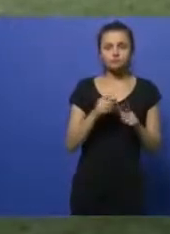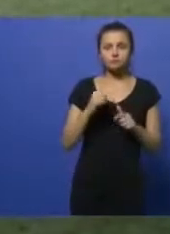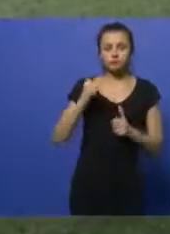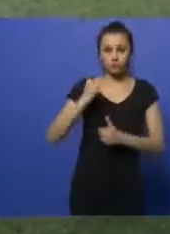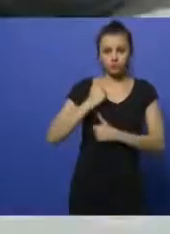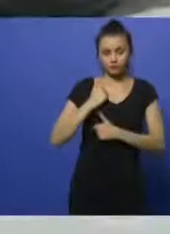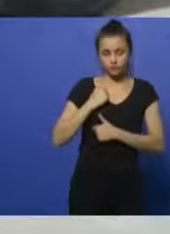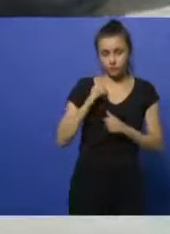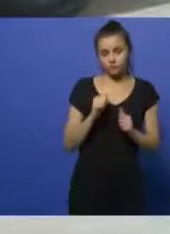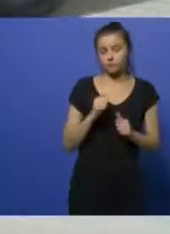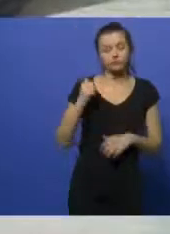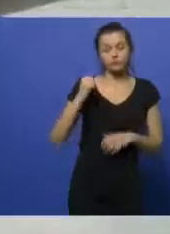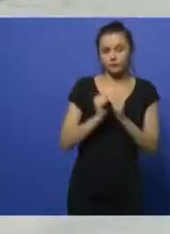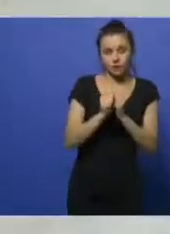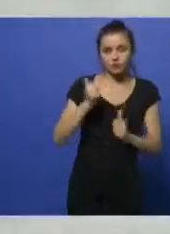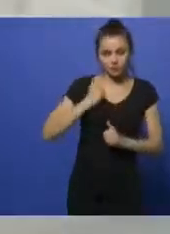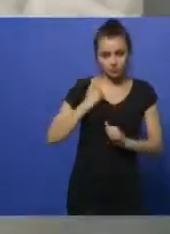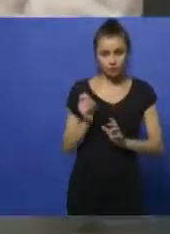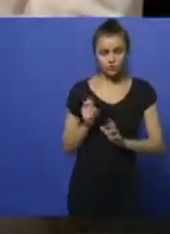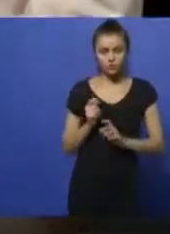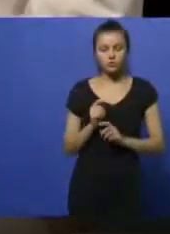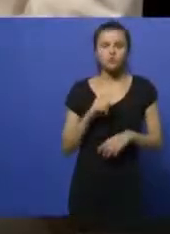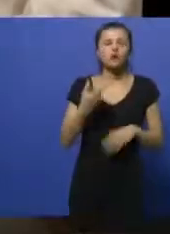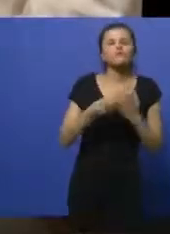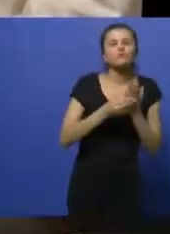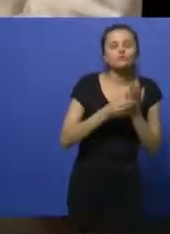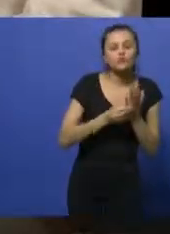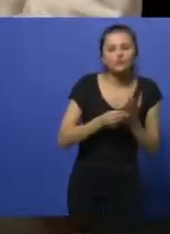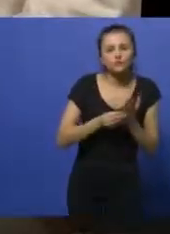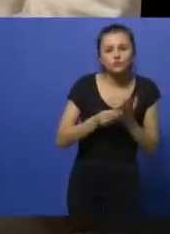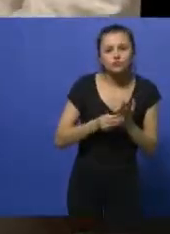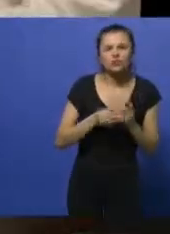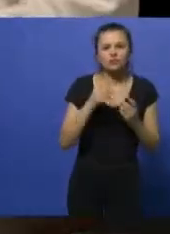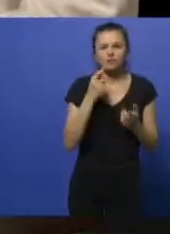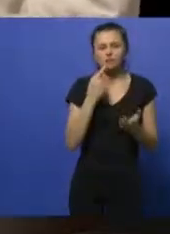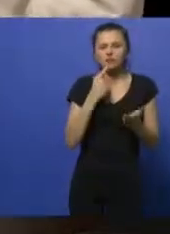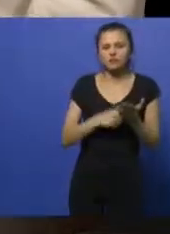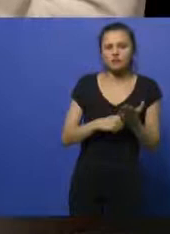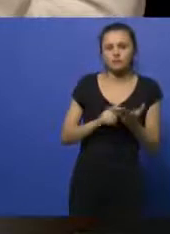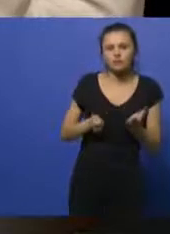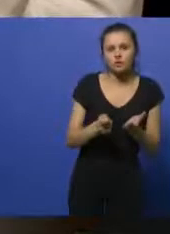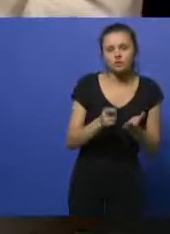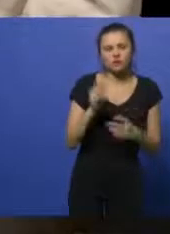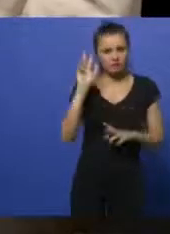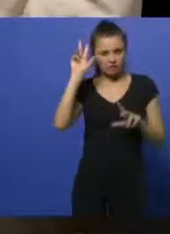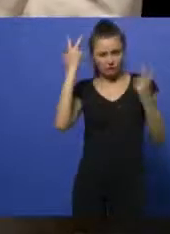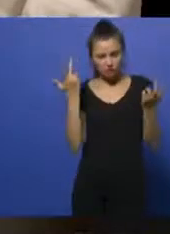No hay una decisión política. Y después los funcionarios se enojan cuando nosotros salimos a decir esto. Ahora, lo único que hemos